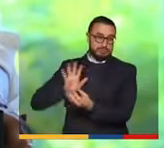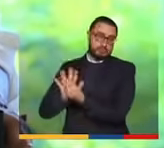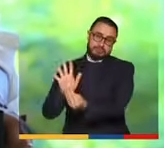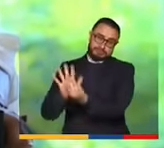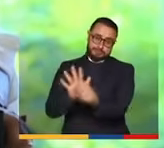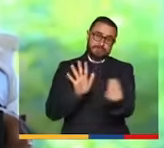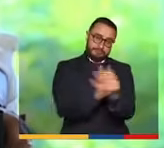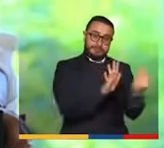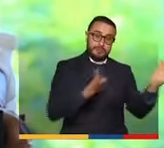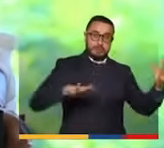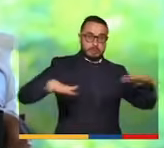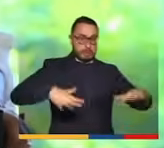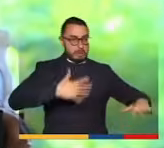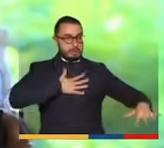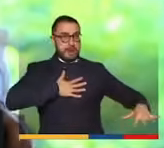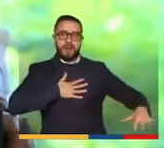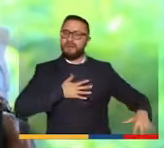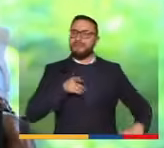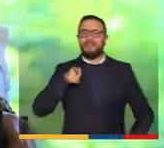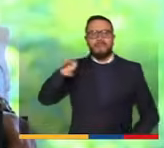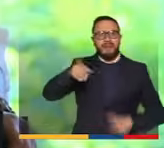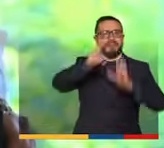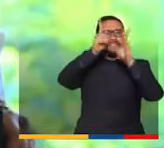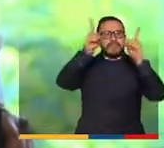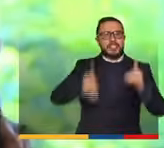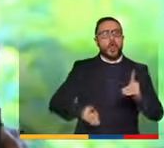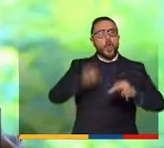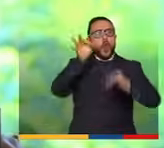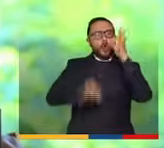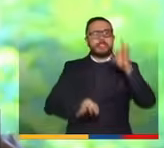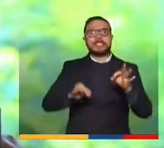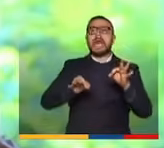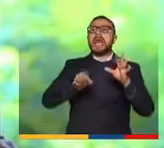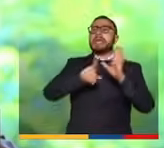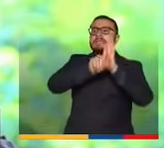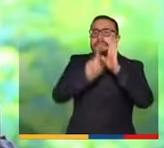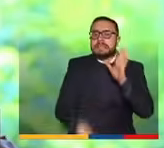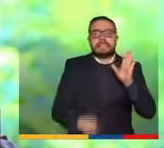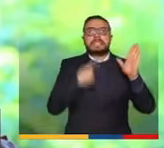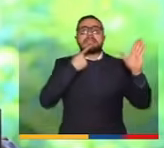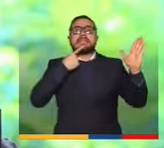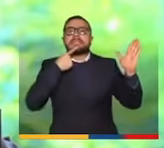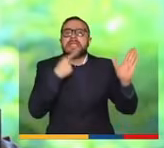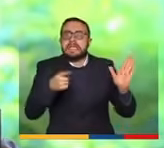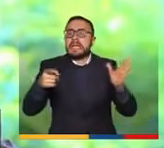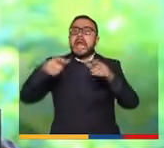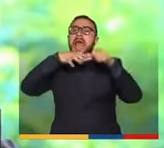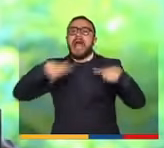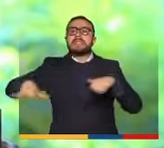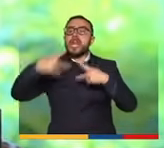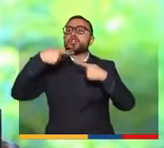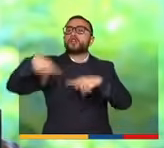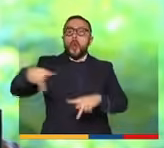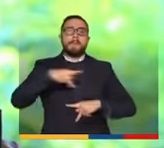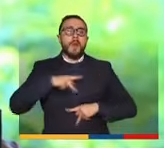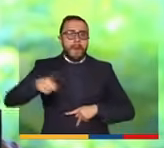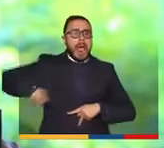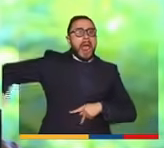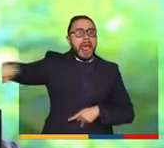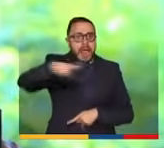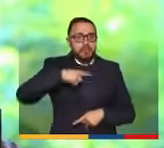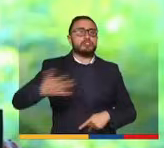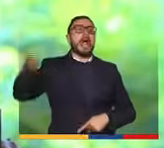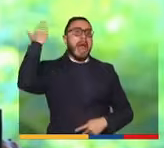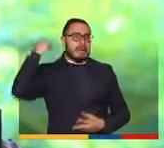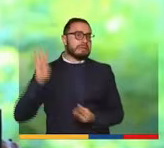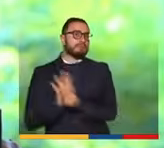aún mantiene la idea de que esa hacienda es de los despojadores? Yo le pido a la ministra de Agricultura y